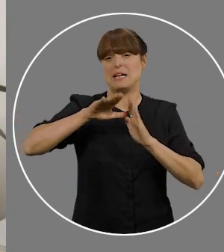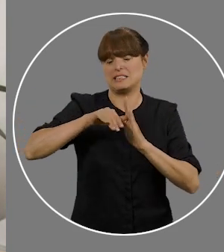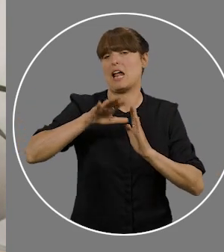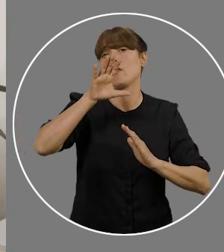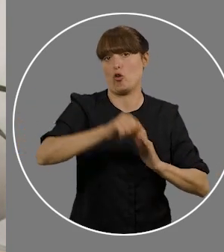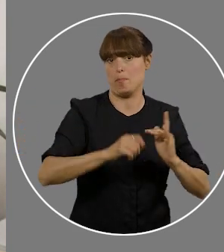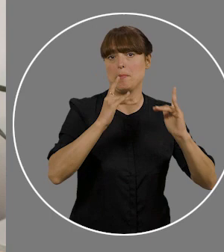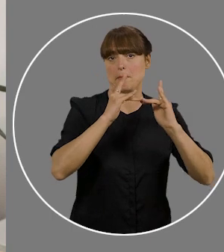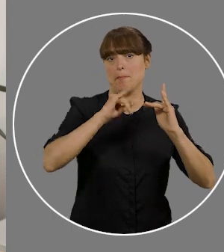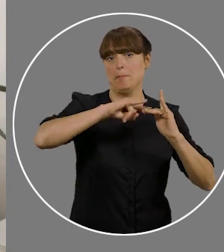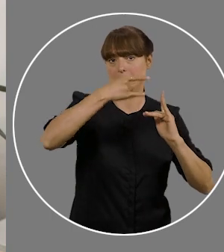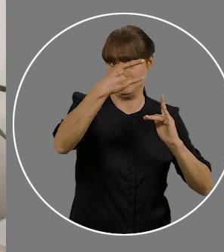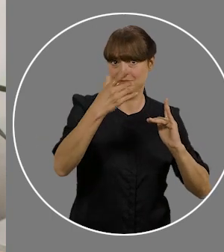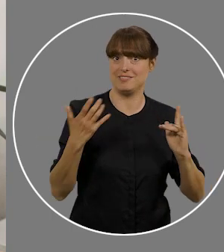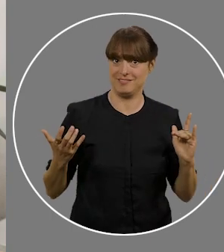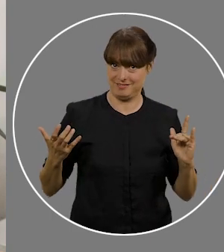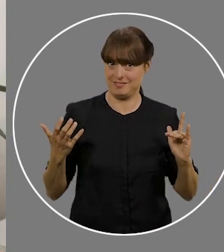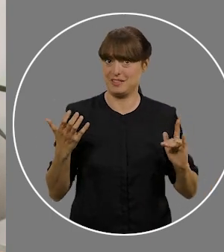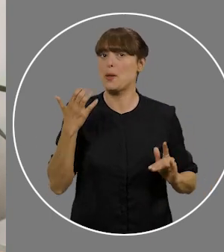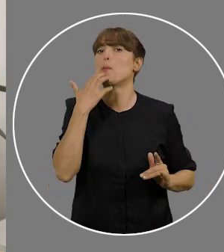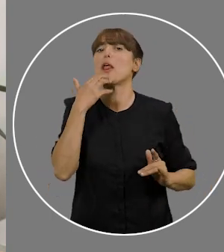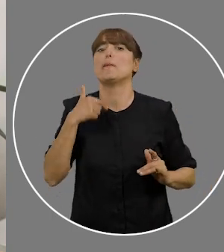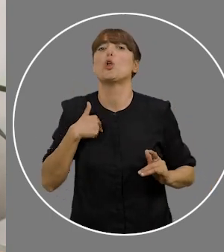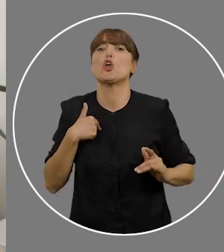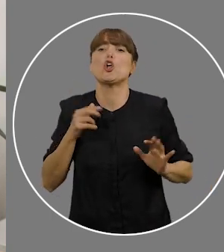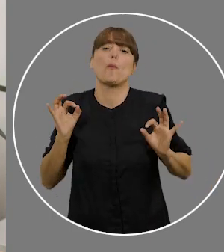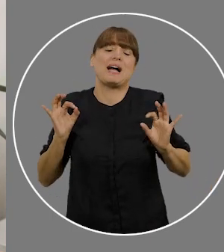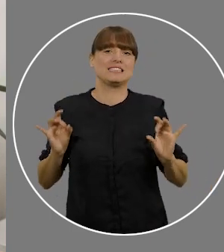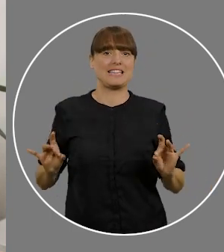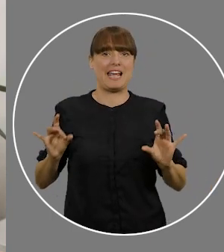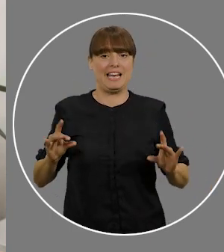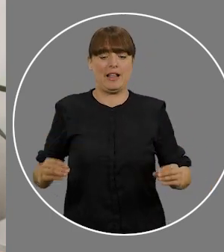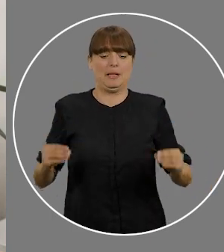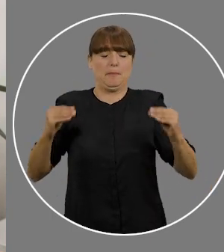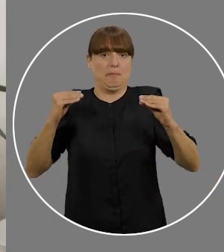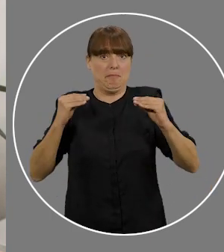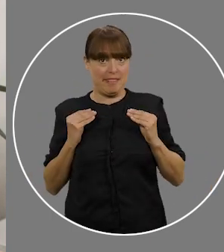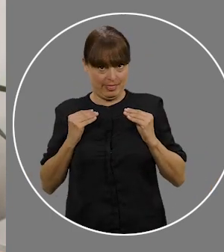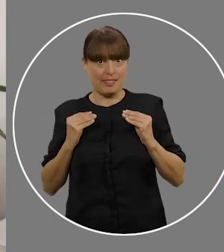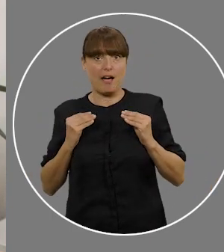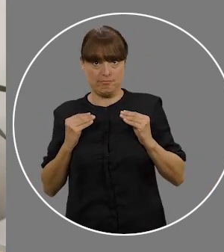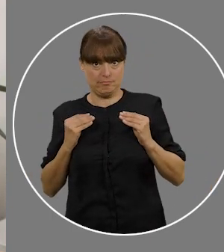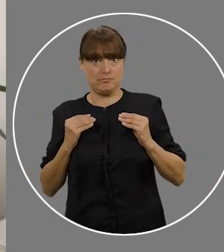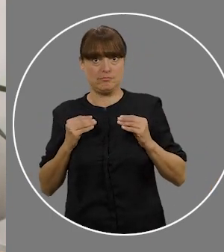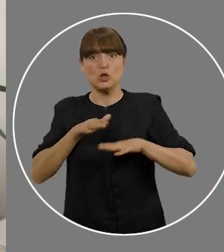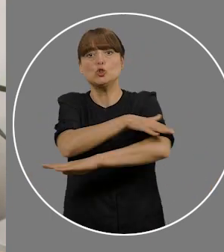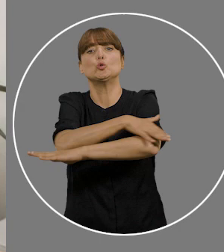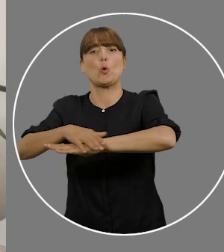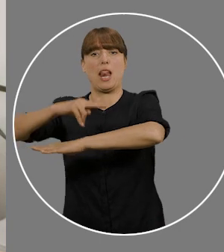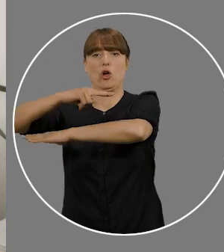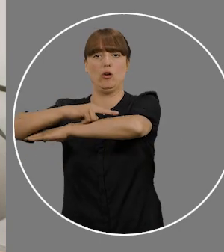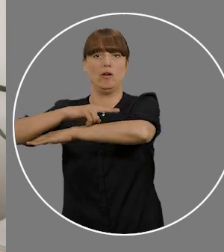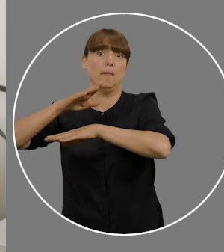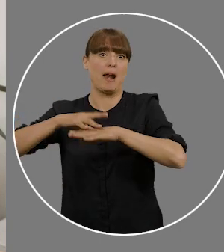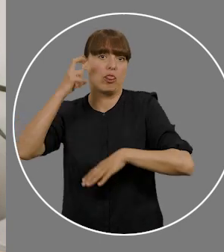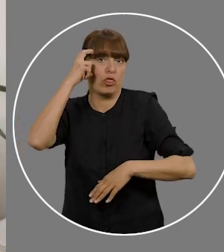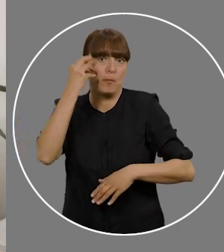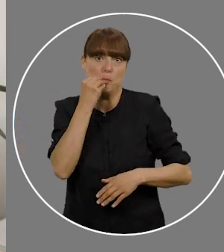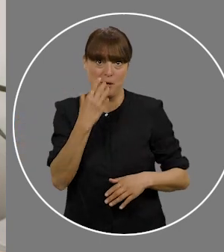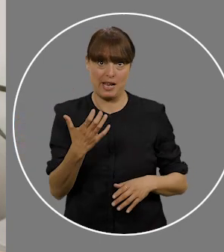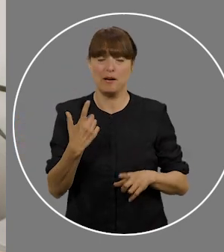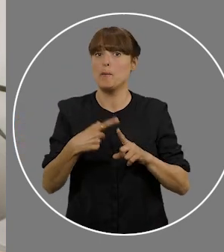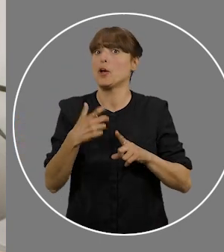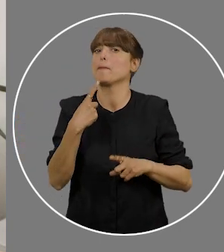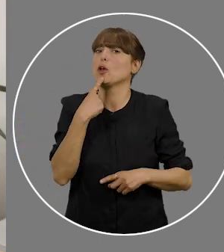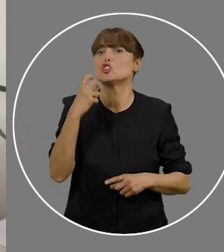yo, pues claro, como que era, se ve más delicada, pues cogía una manta y me echaba al suelo, porque si no, no dormía.